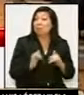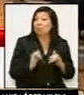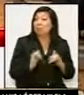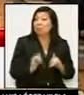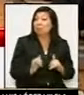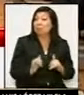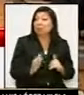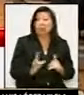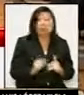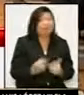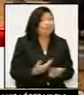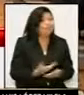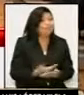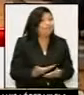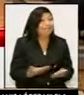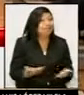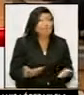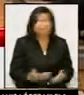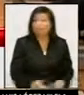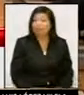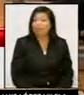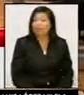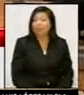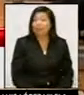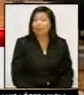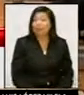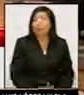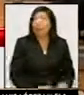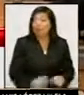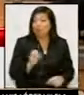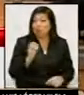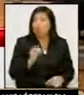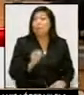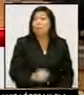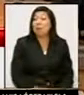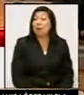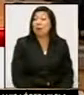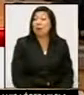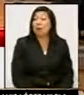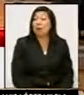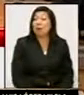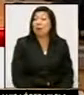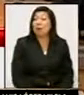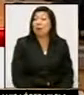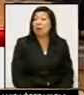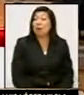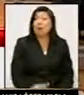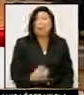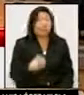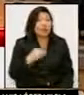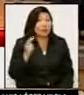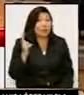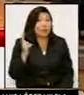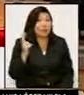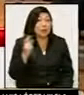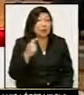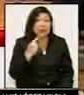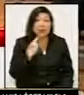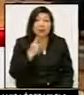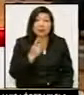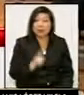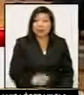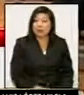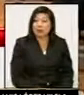o sea, ya no sirven a la ciudadanía. Y en alguna oportunidad, yo tuve la oportunidad de escuchar a